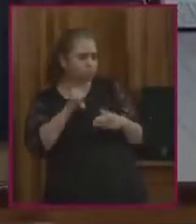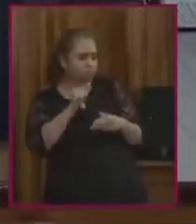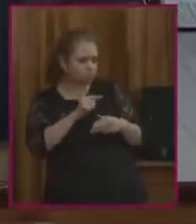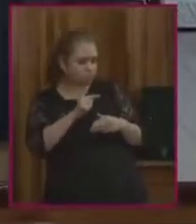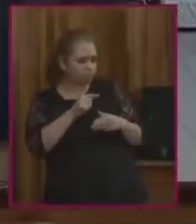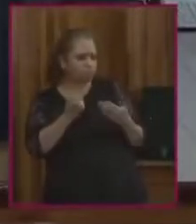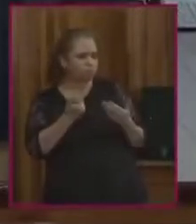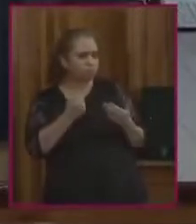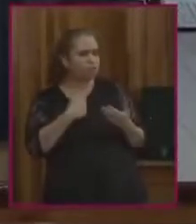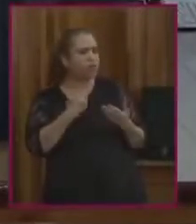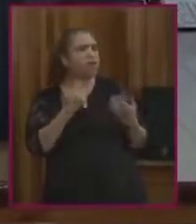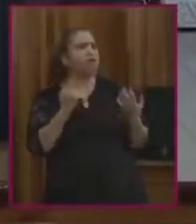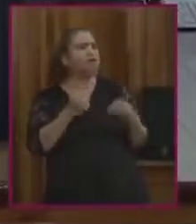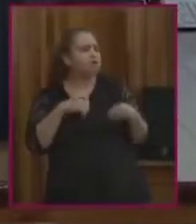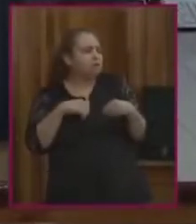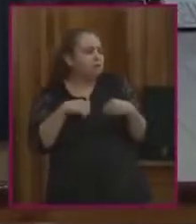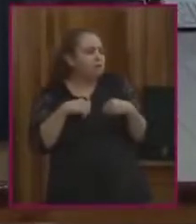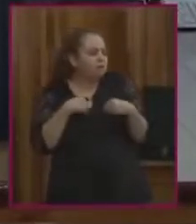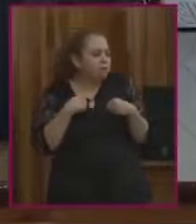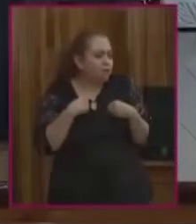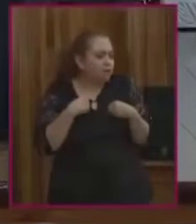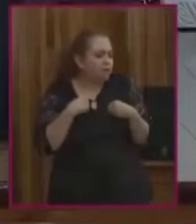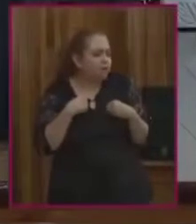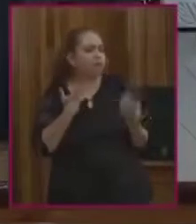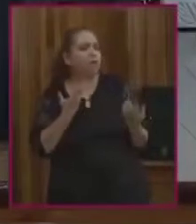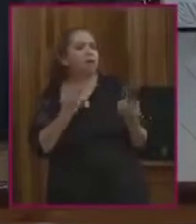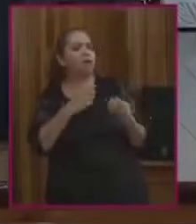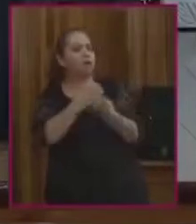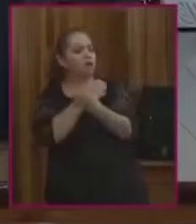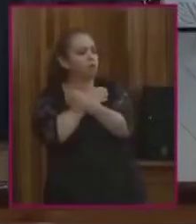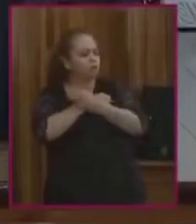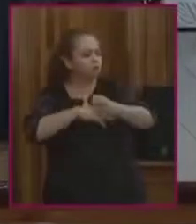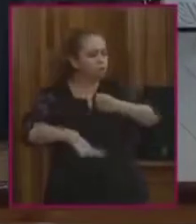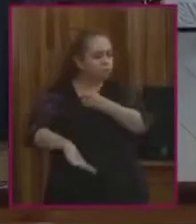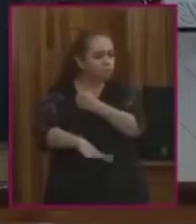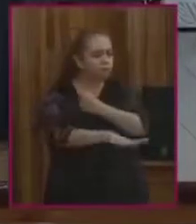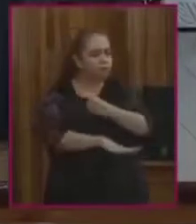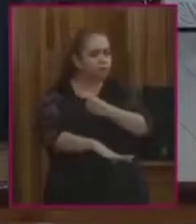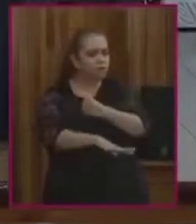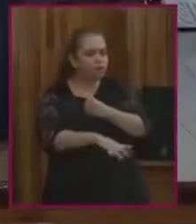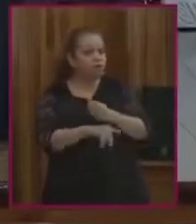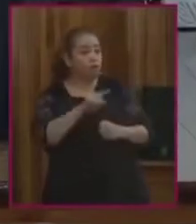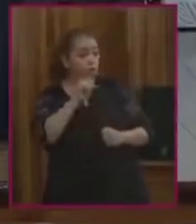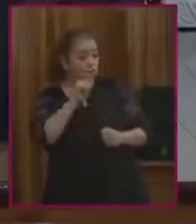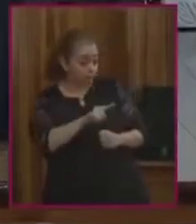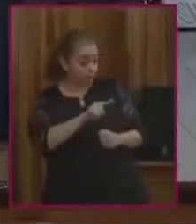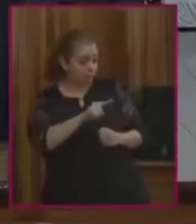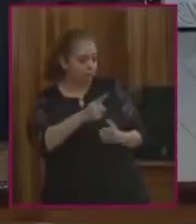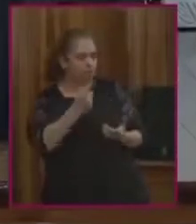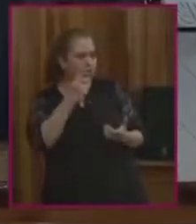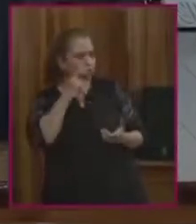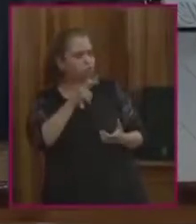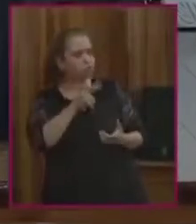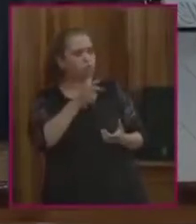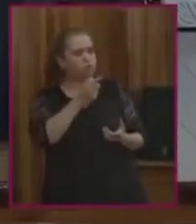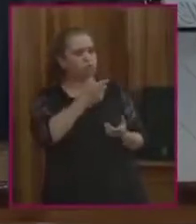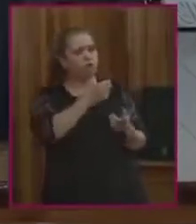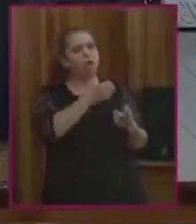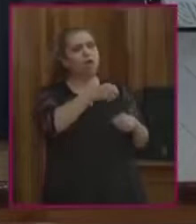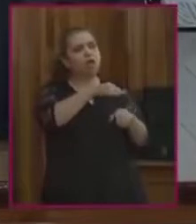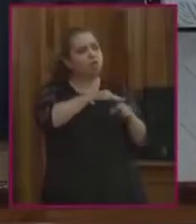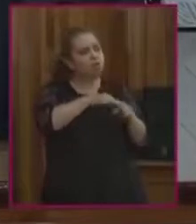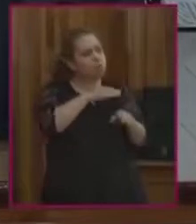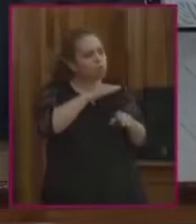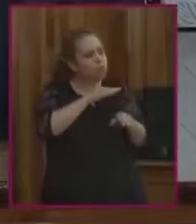lo que se vive en los niveles de educación básica. Ahí nos enfatiza, nos da cifras muy exactas de cuanto